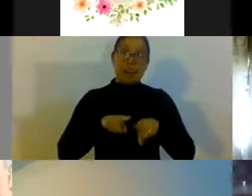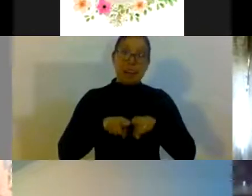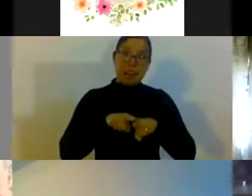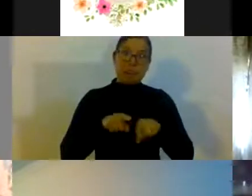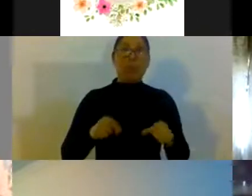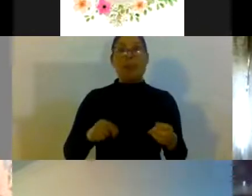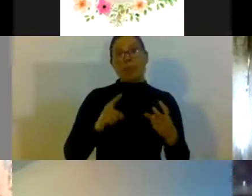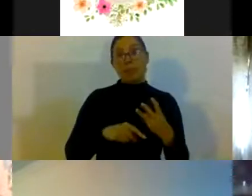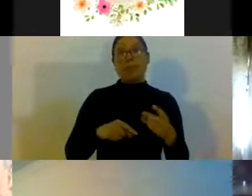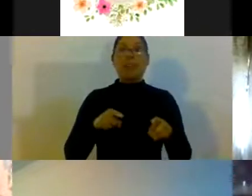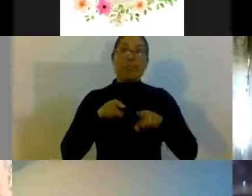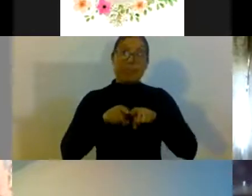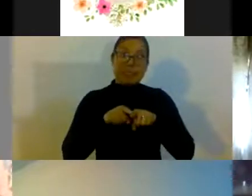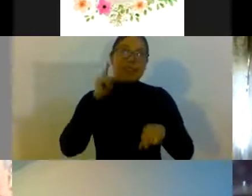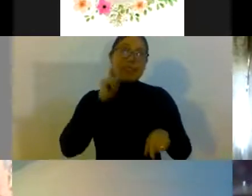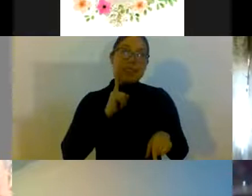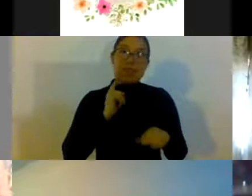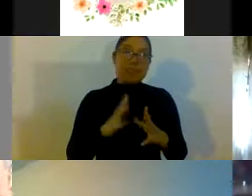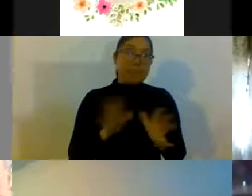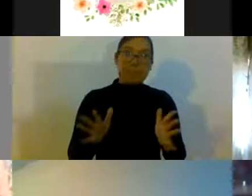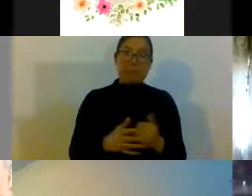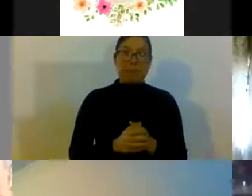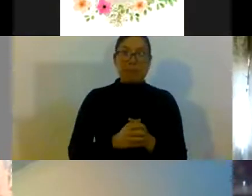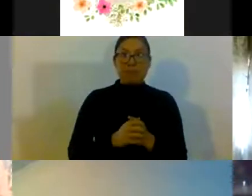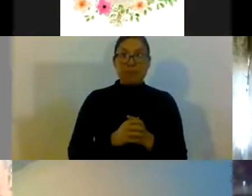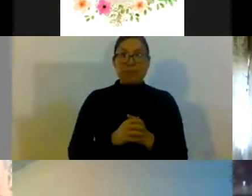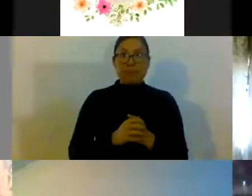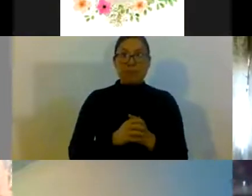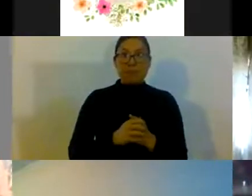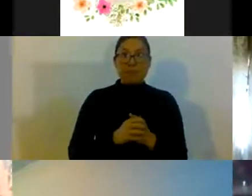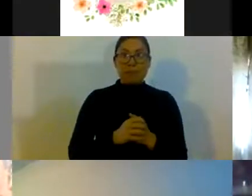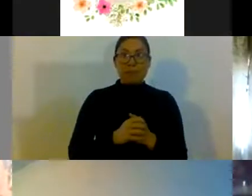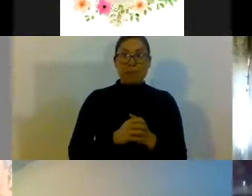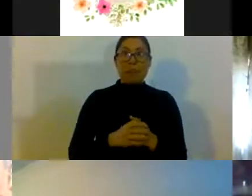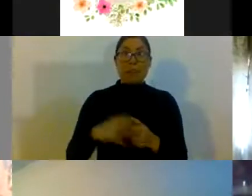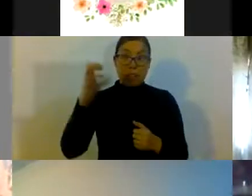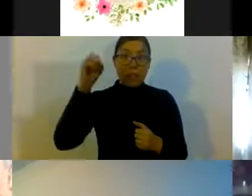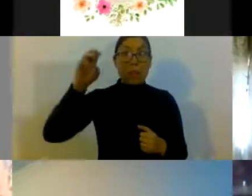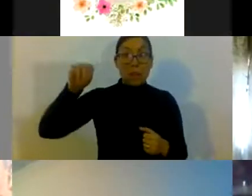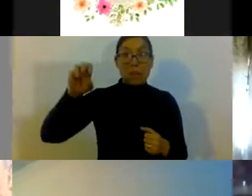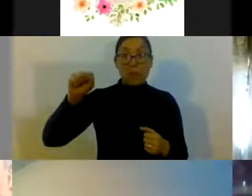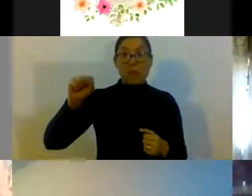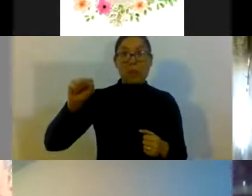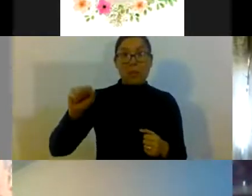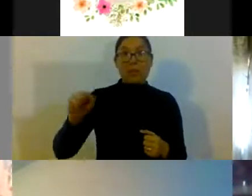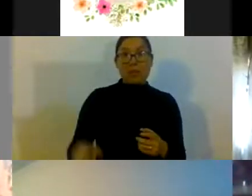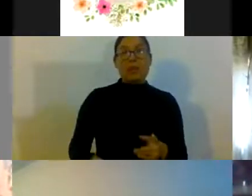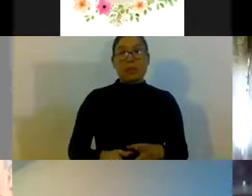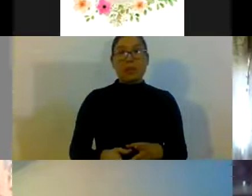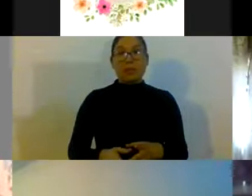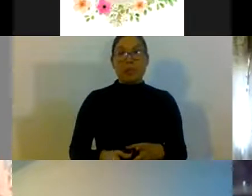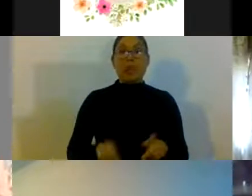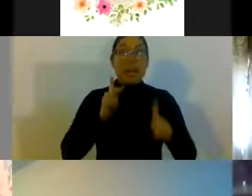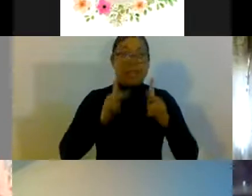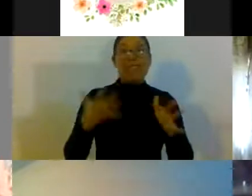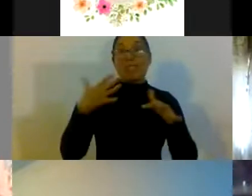es lo que, es de lo que se habla, ¿no? La OMS incluso habla de esto, de cómo desde que nace bebé genera ese vínculo, pero